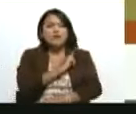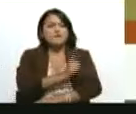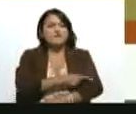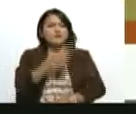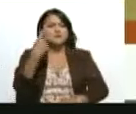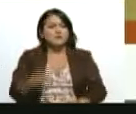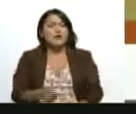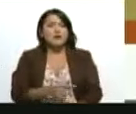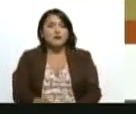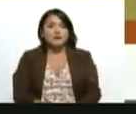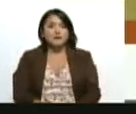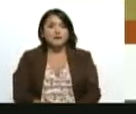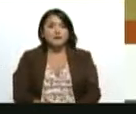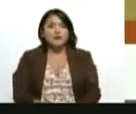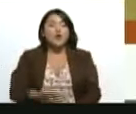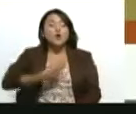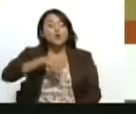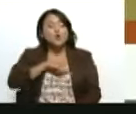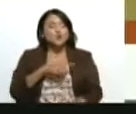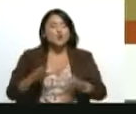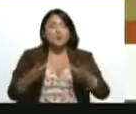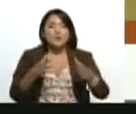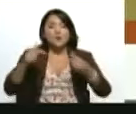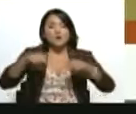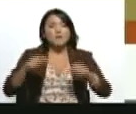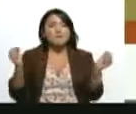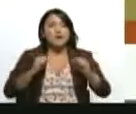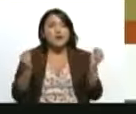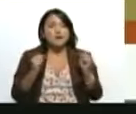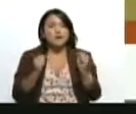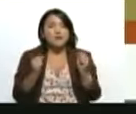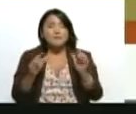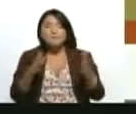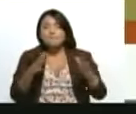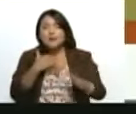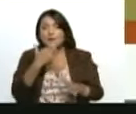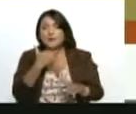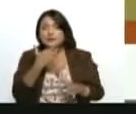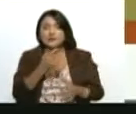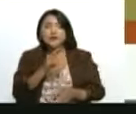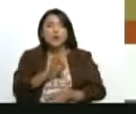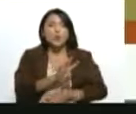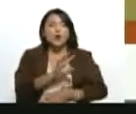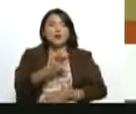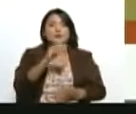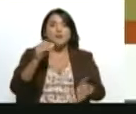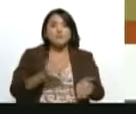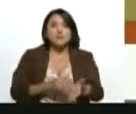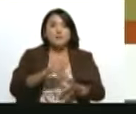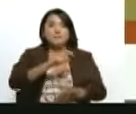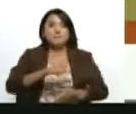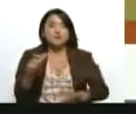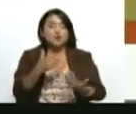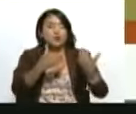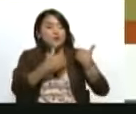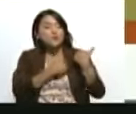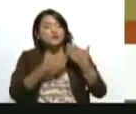moralizante. Estaríamos hablando nosotros en Mérida casi 40.000 soldados de la paz.